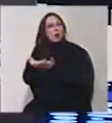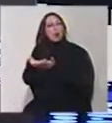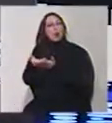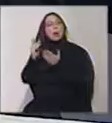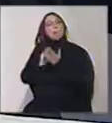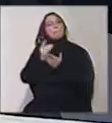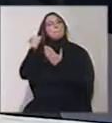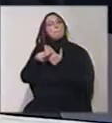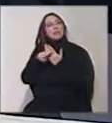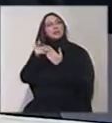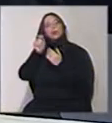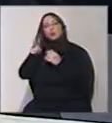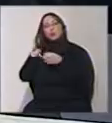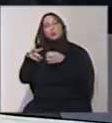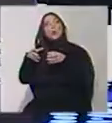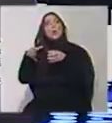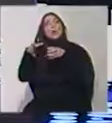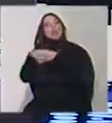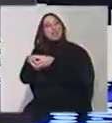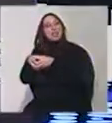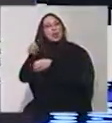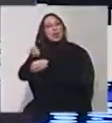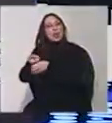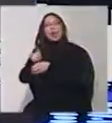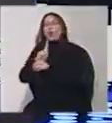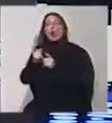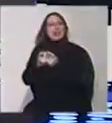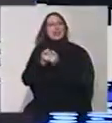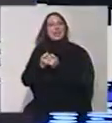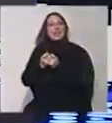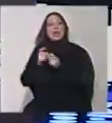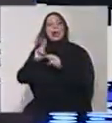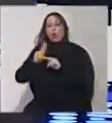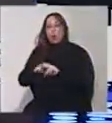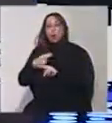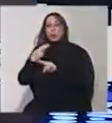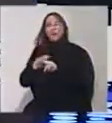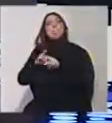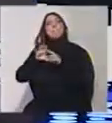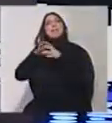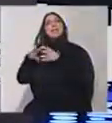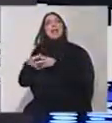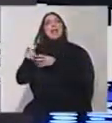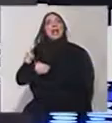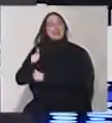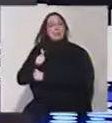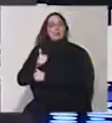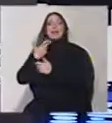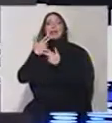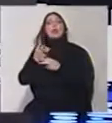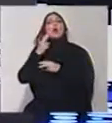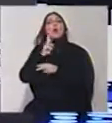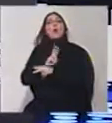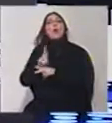proyecto de su sector y que no sería necesario, por lo tanto, recurrir a personal de las Fuerzas Armadas para esto? Me refiero a la Guardia Republicana.